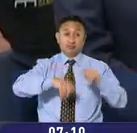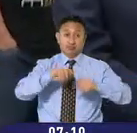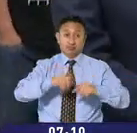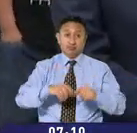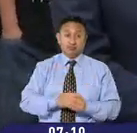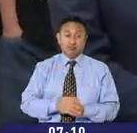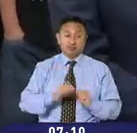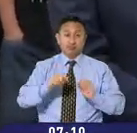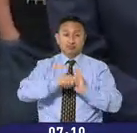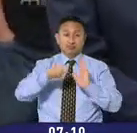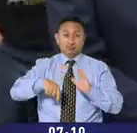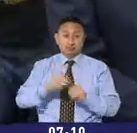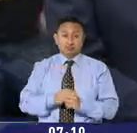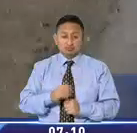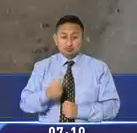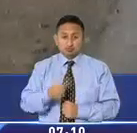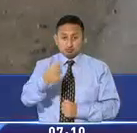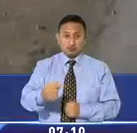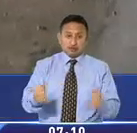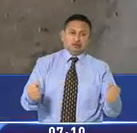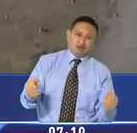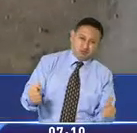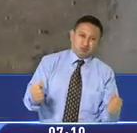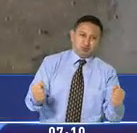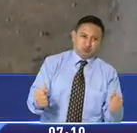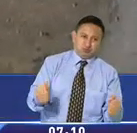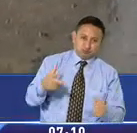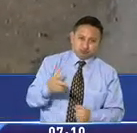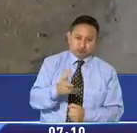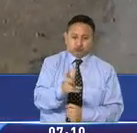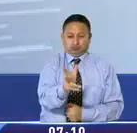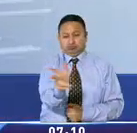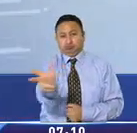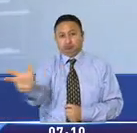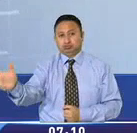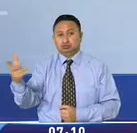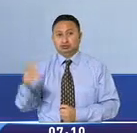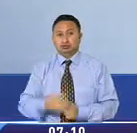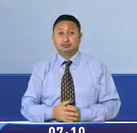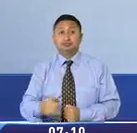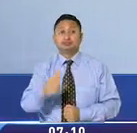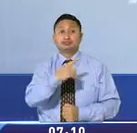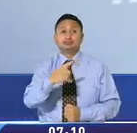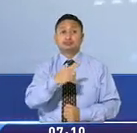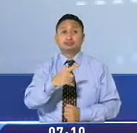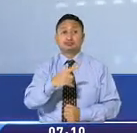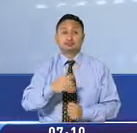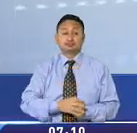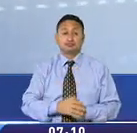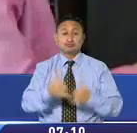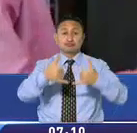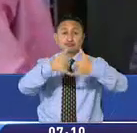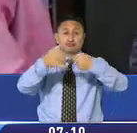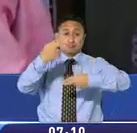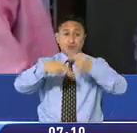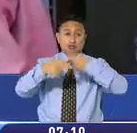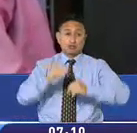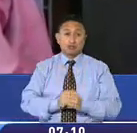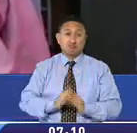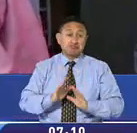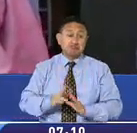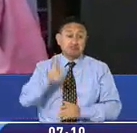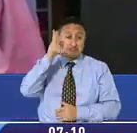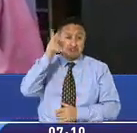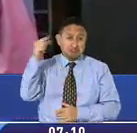abogado intentó conducir unos metros más adelante y fue así como logró ingresar hasta un paseo comercial. Se cree que el